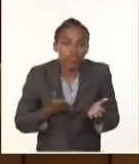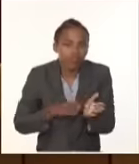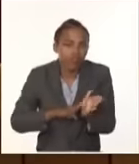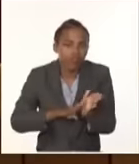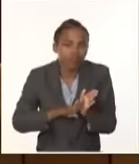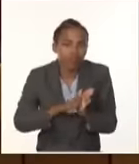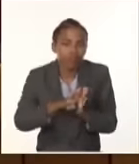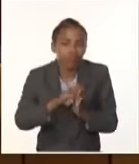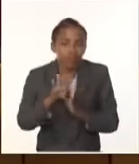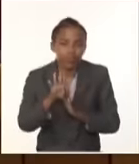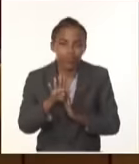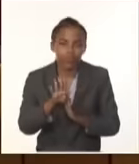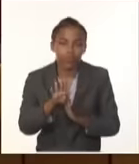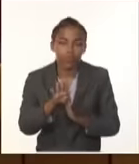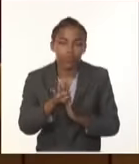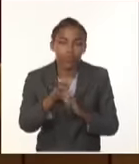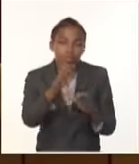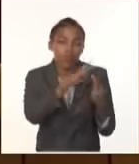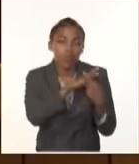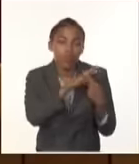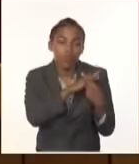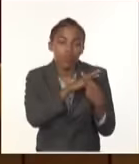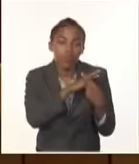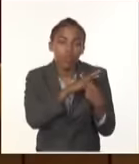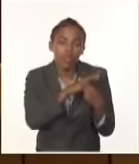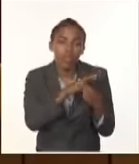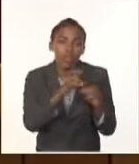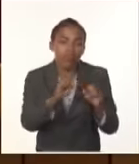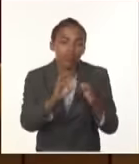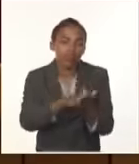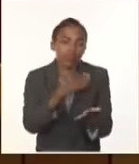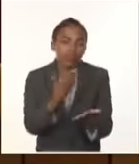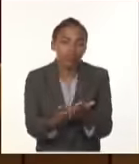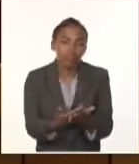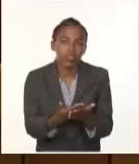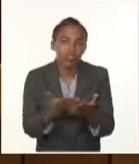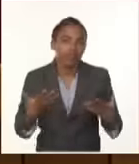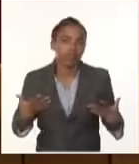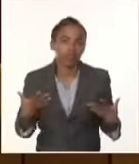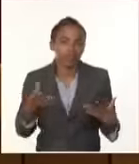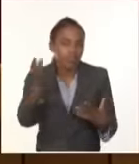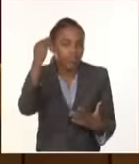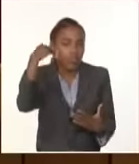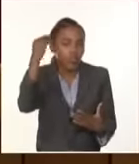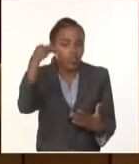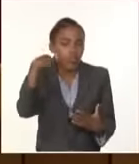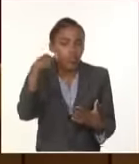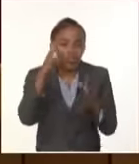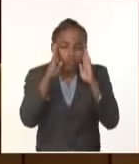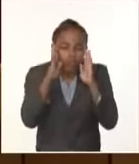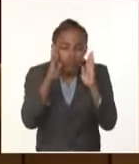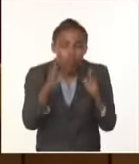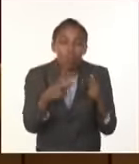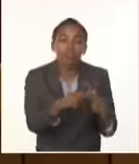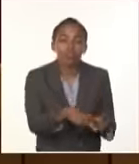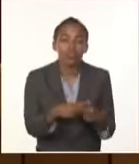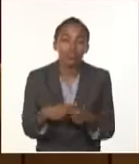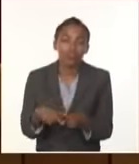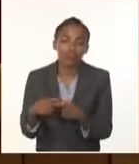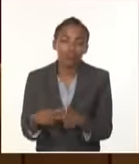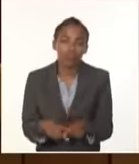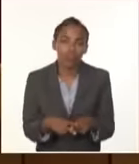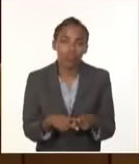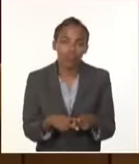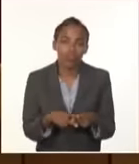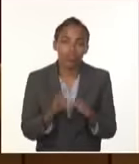y marcados por una dirección que sabe proponer con audacia en estos casos y que se enfoca en las soluciones y que ha